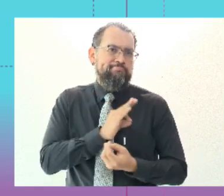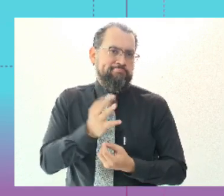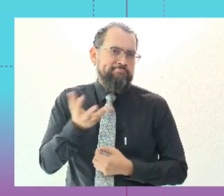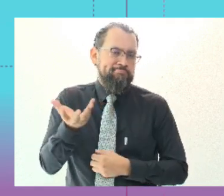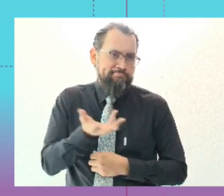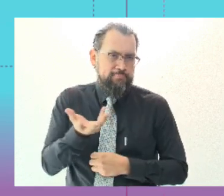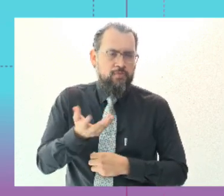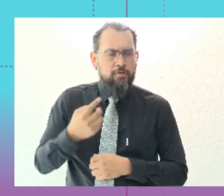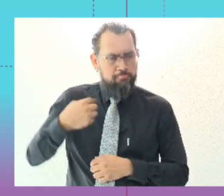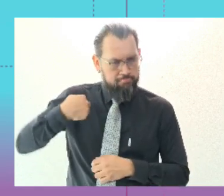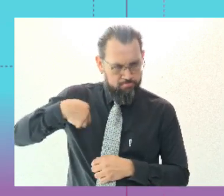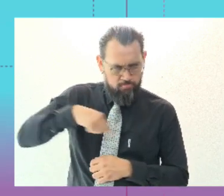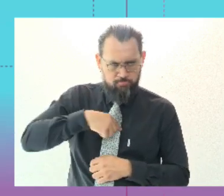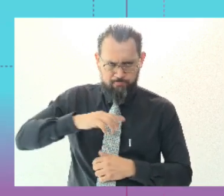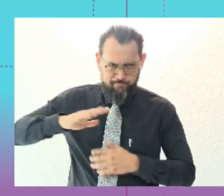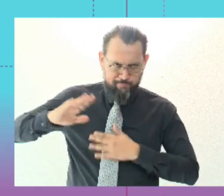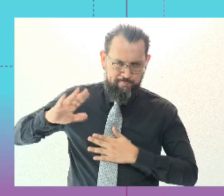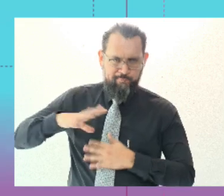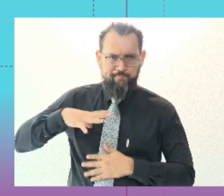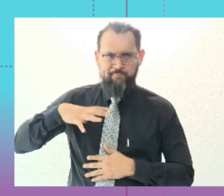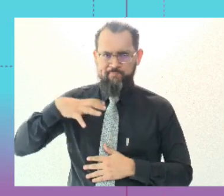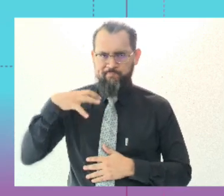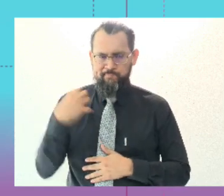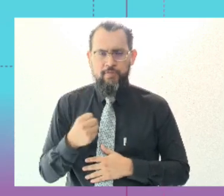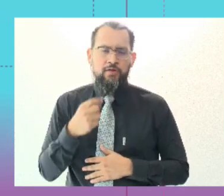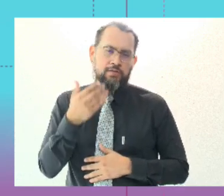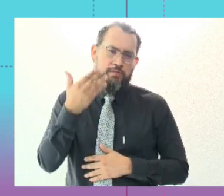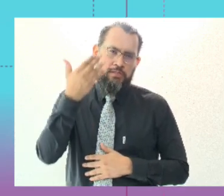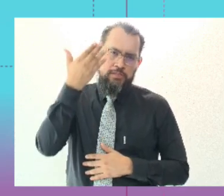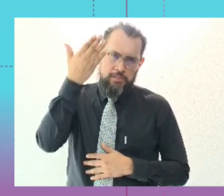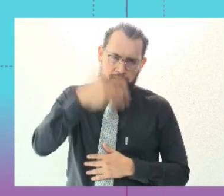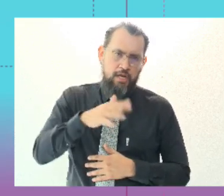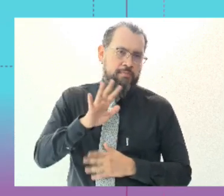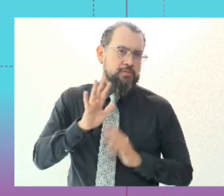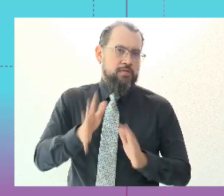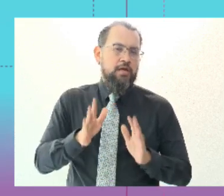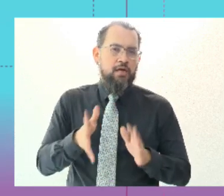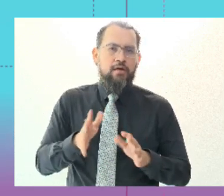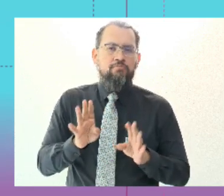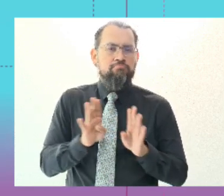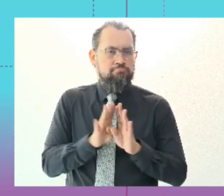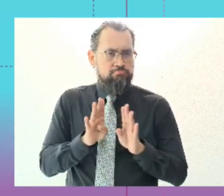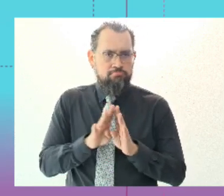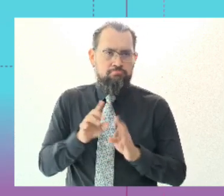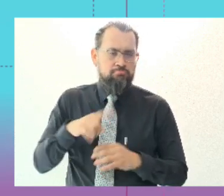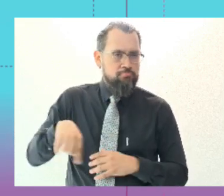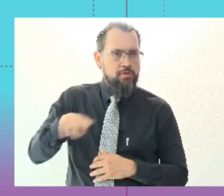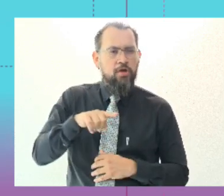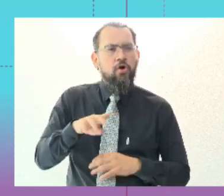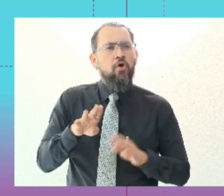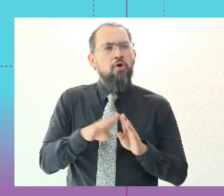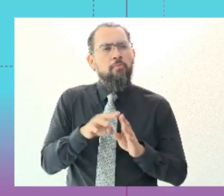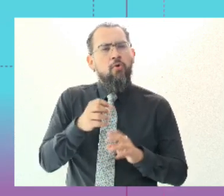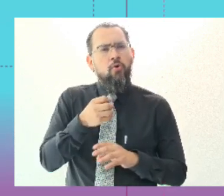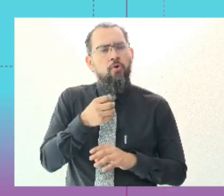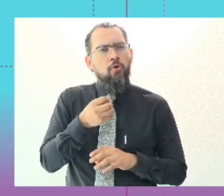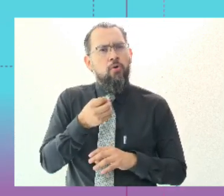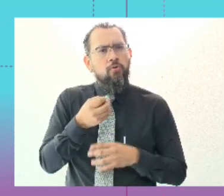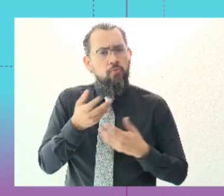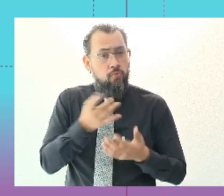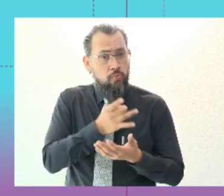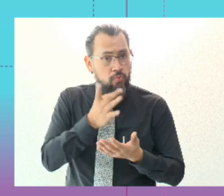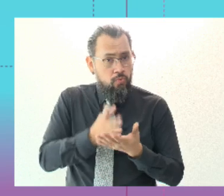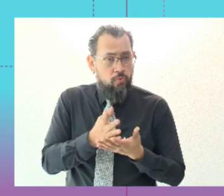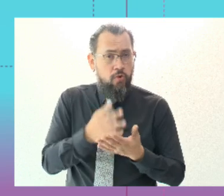luego asumimos el compromiso que ya nos han pedido que hagamos, por supuesto, de que no solamente se convierta en